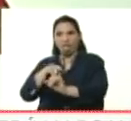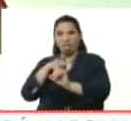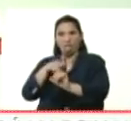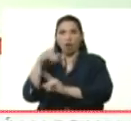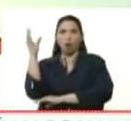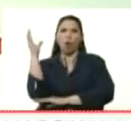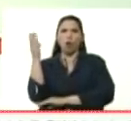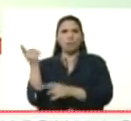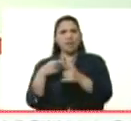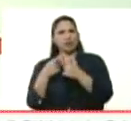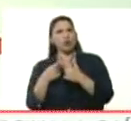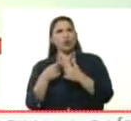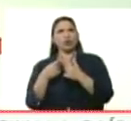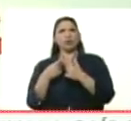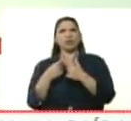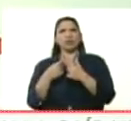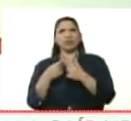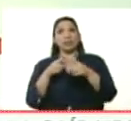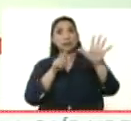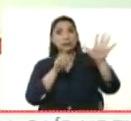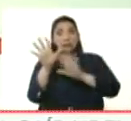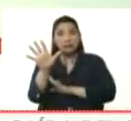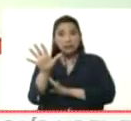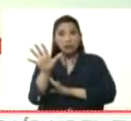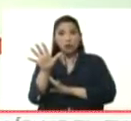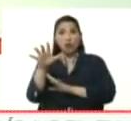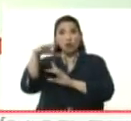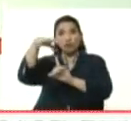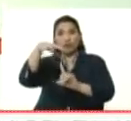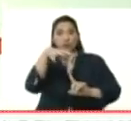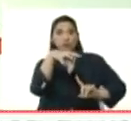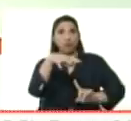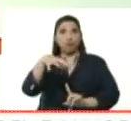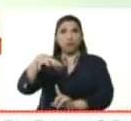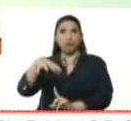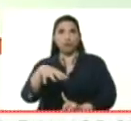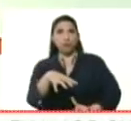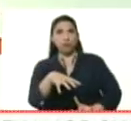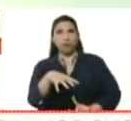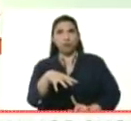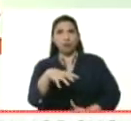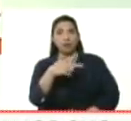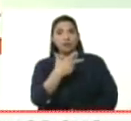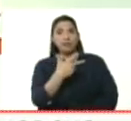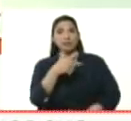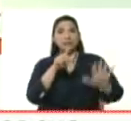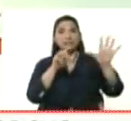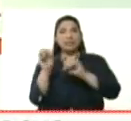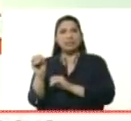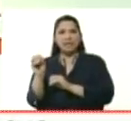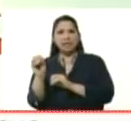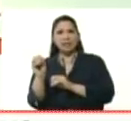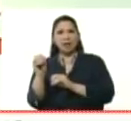salten 75 paracaidistas, 300 nosotros se lanzaron este fin de semana en la brigada de